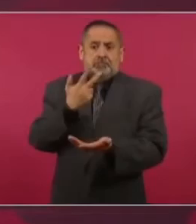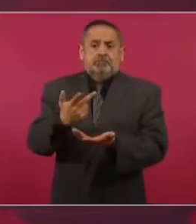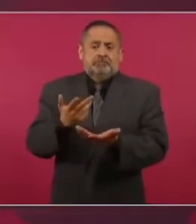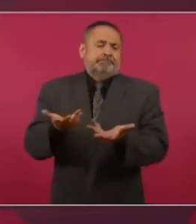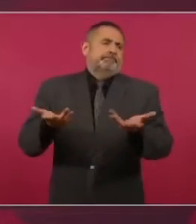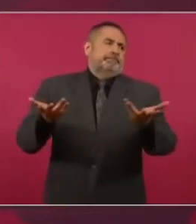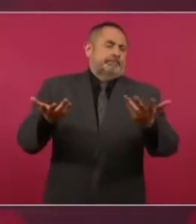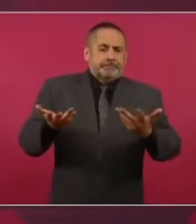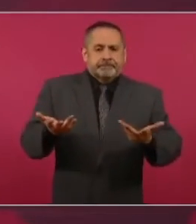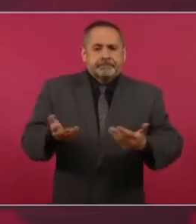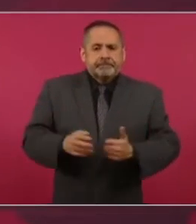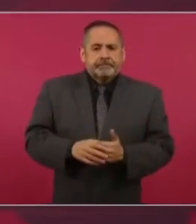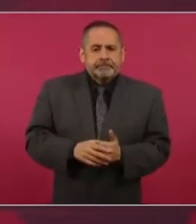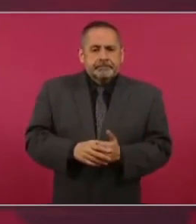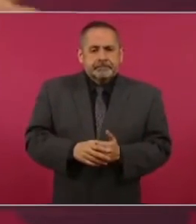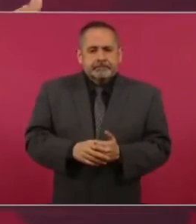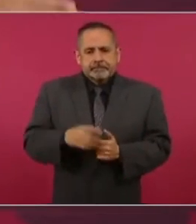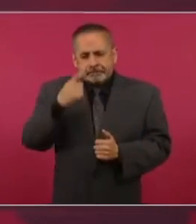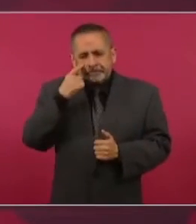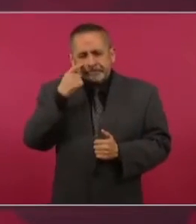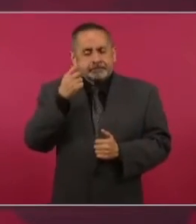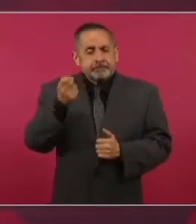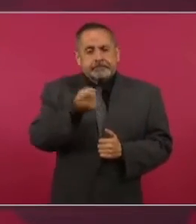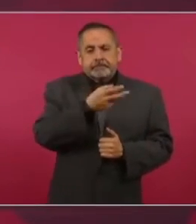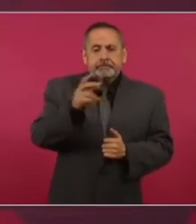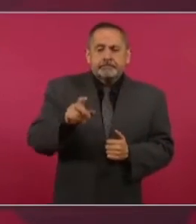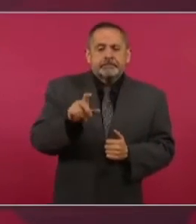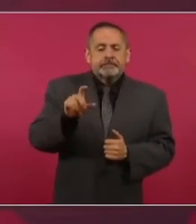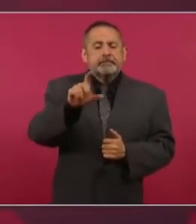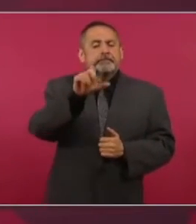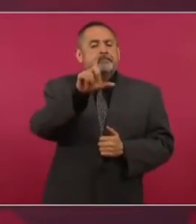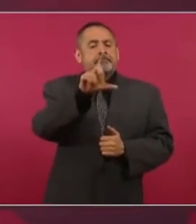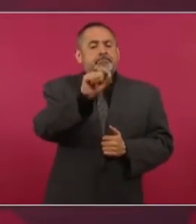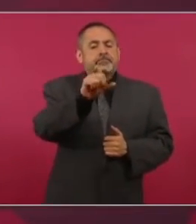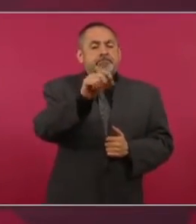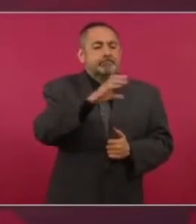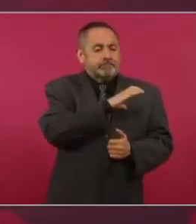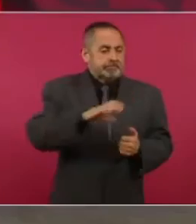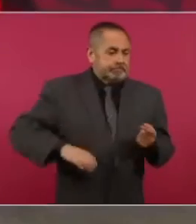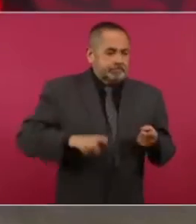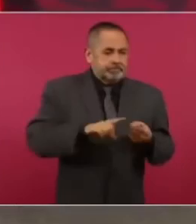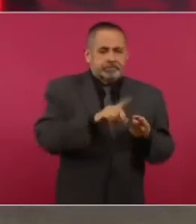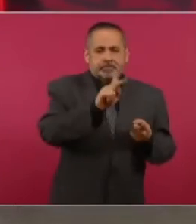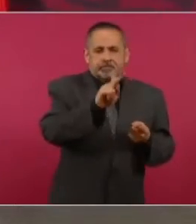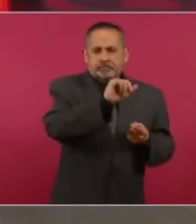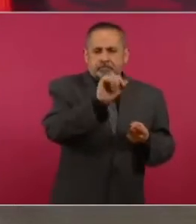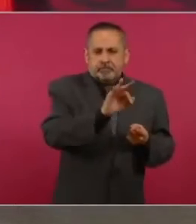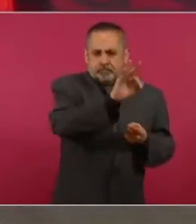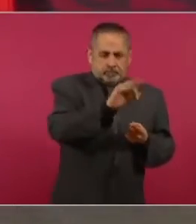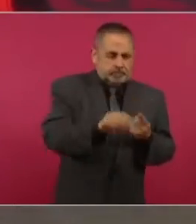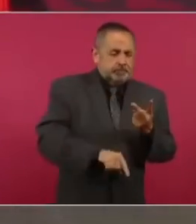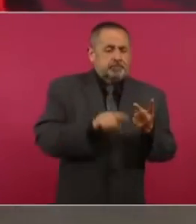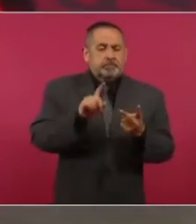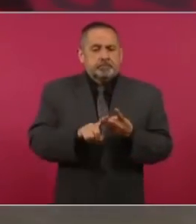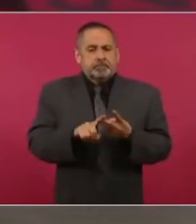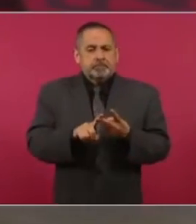que 20 candidatos del Poder Judicial, 20 candidatos del Poder